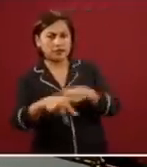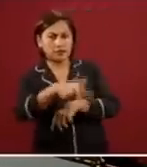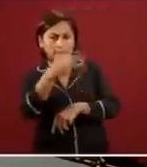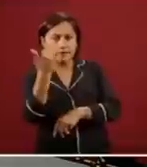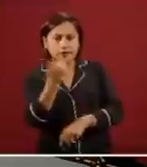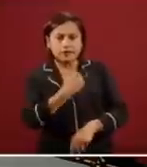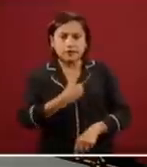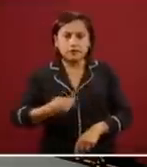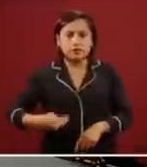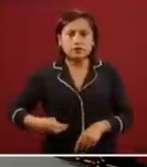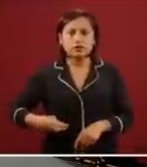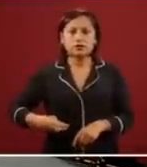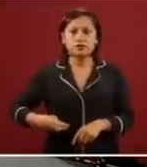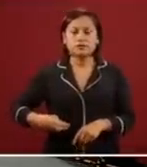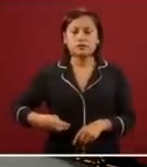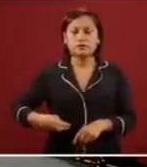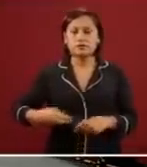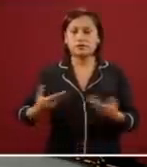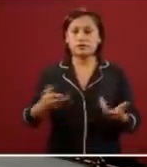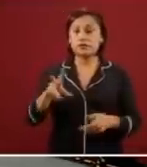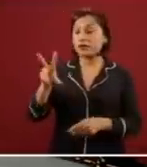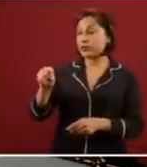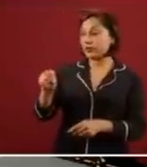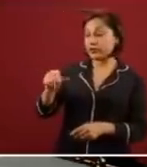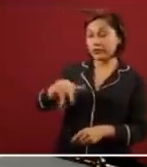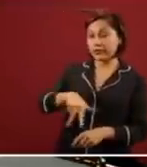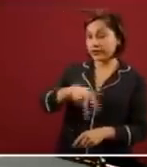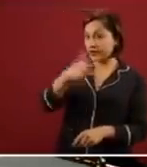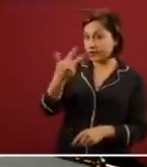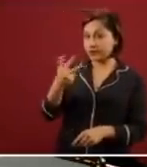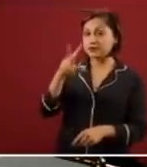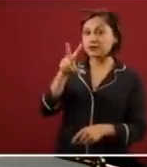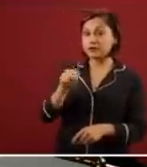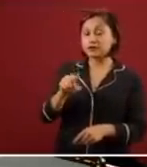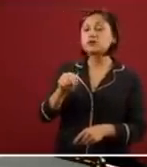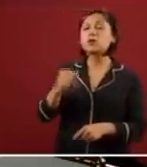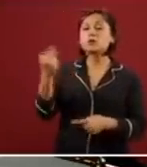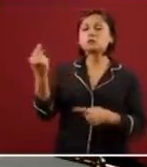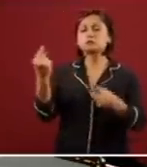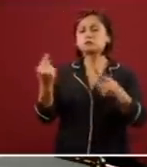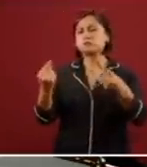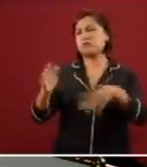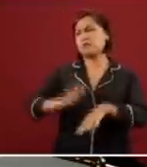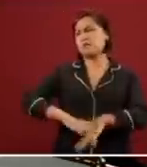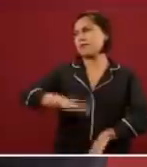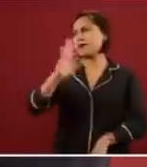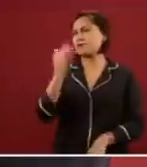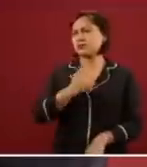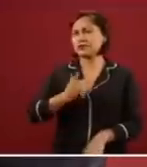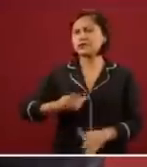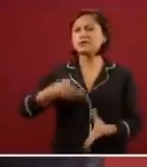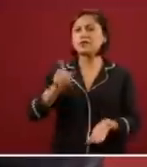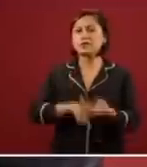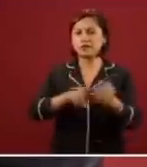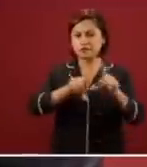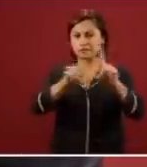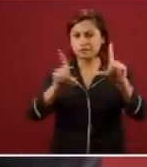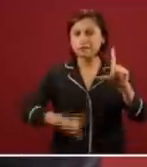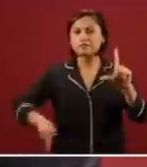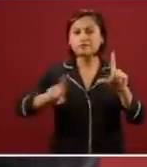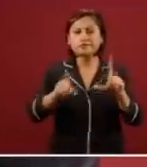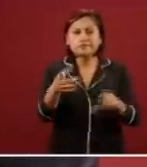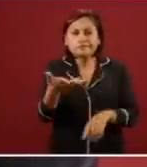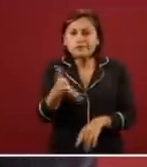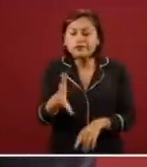municipios, desgraciadamente. Así hay muchos municipios, o sea, del país. Son cerca